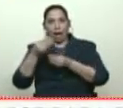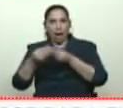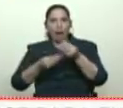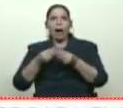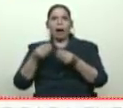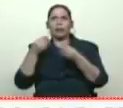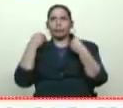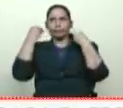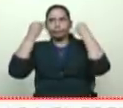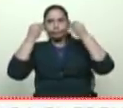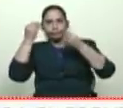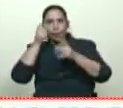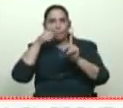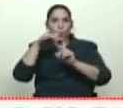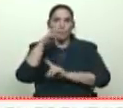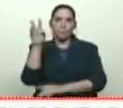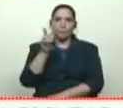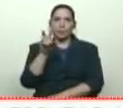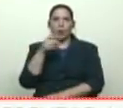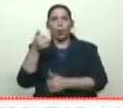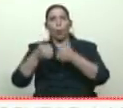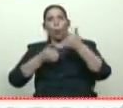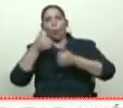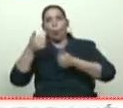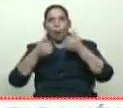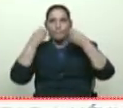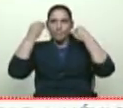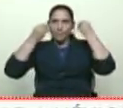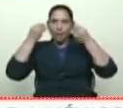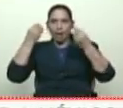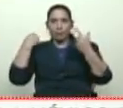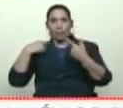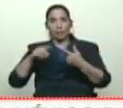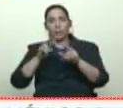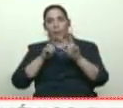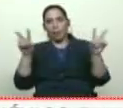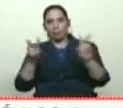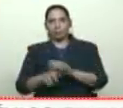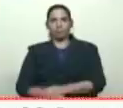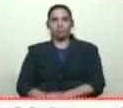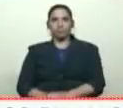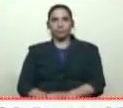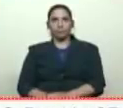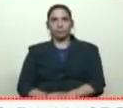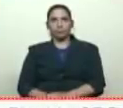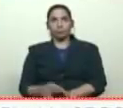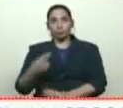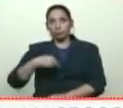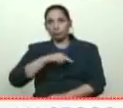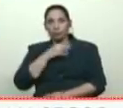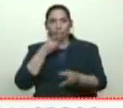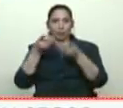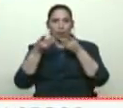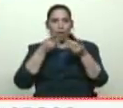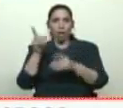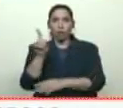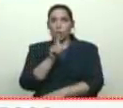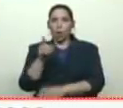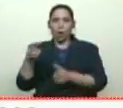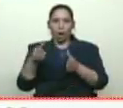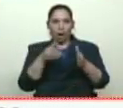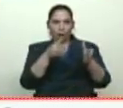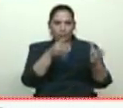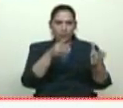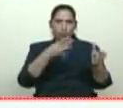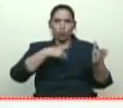pueblo venezolano. ¿Cuál es la expectativa que tenemos? Mira, la paz. Para nosotros el diálogo no es un camino,